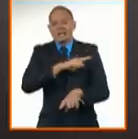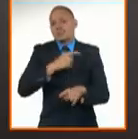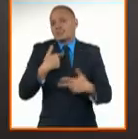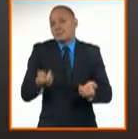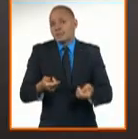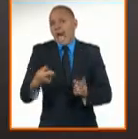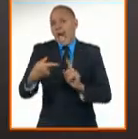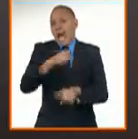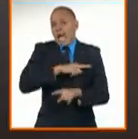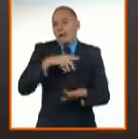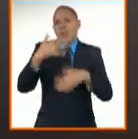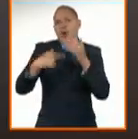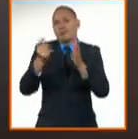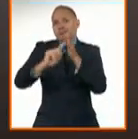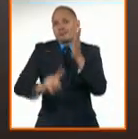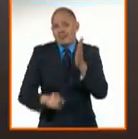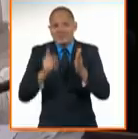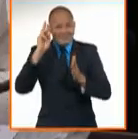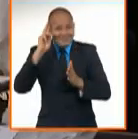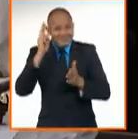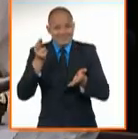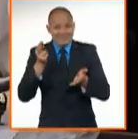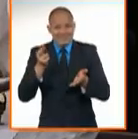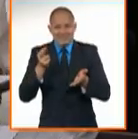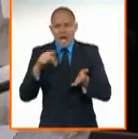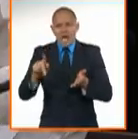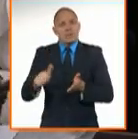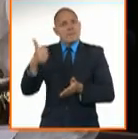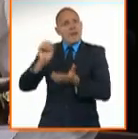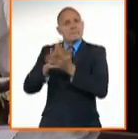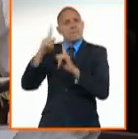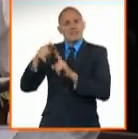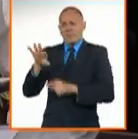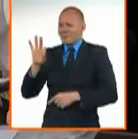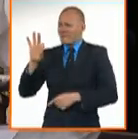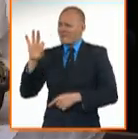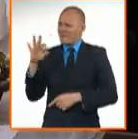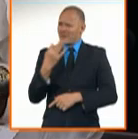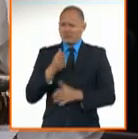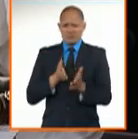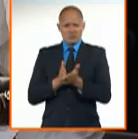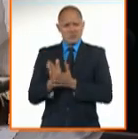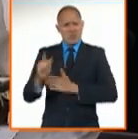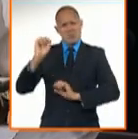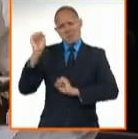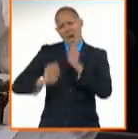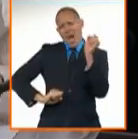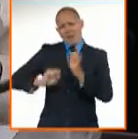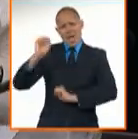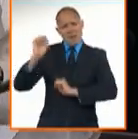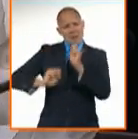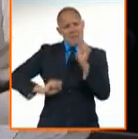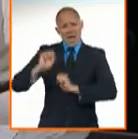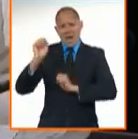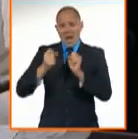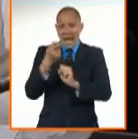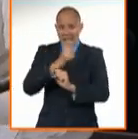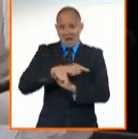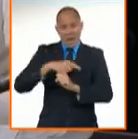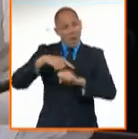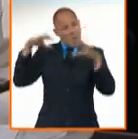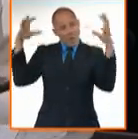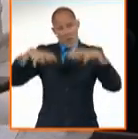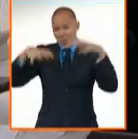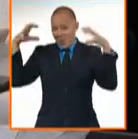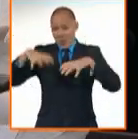entonces mayer quitéria gran panificado la unidad más grande sistema estaba trabajando estable una vez que hagamos fábrica un año un para